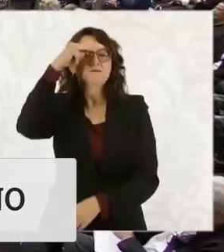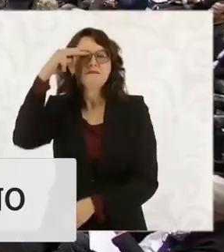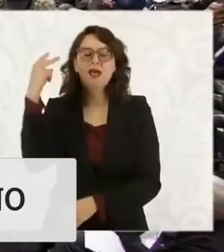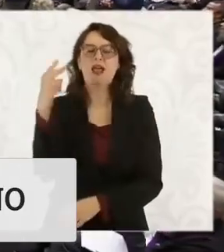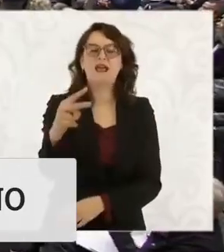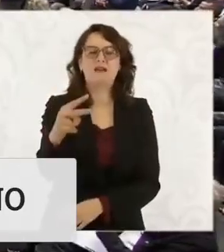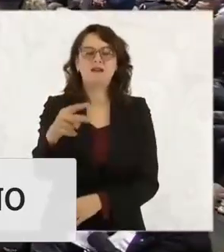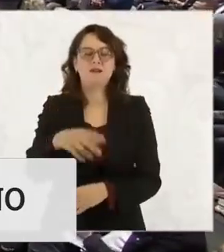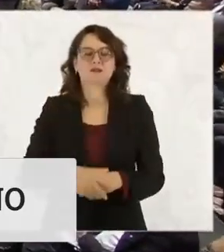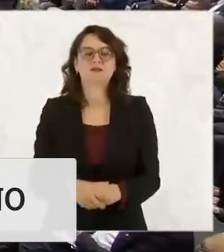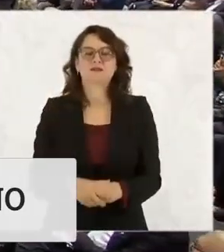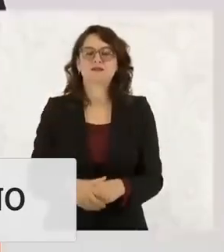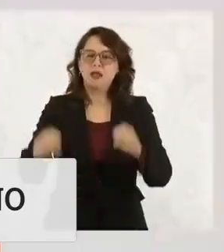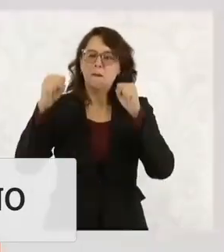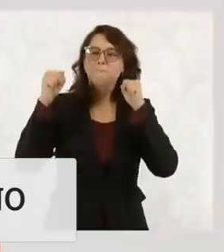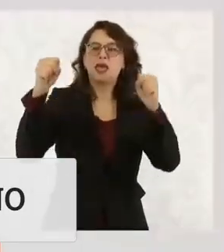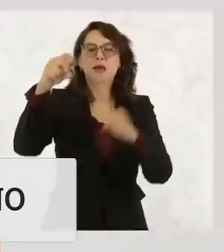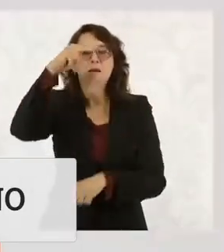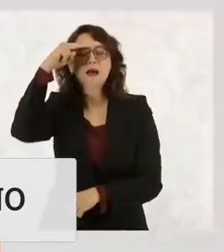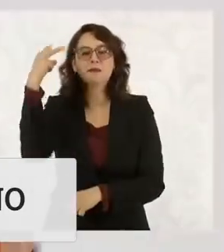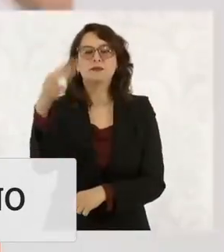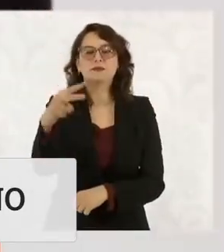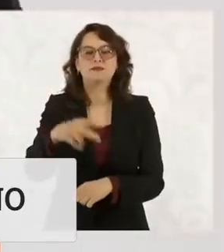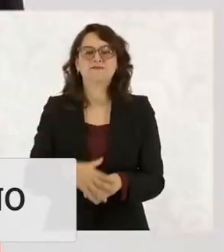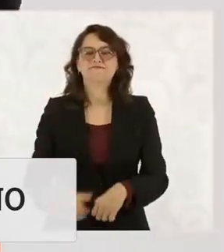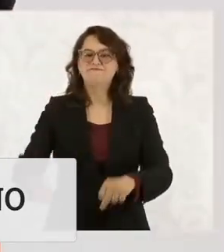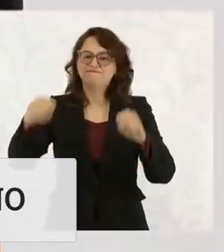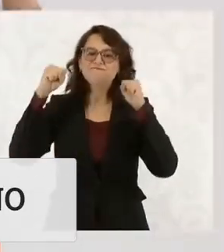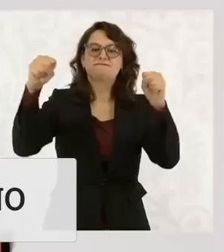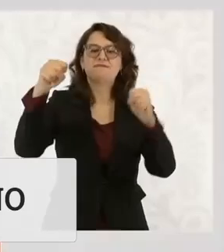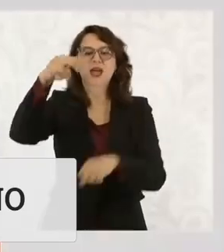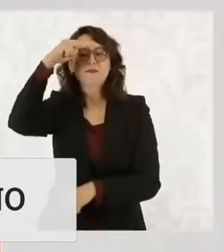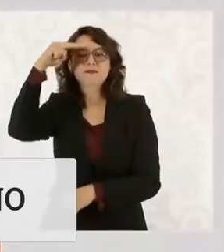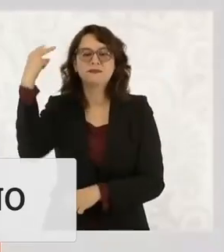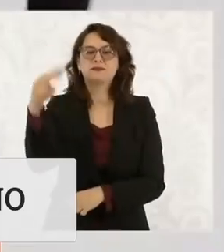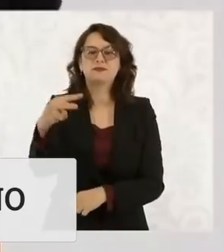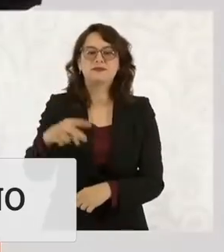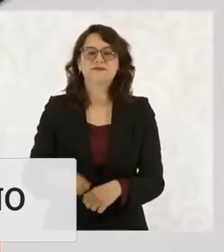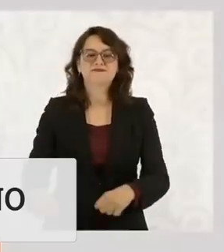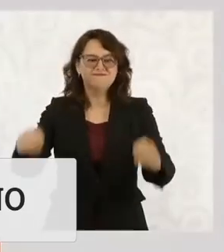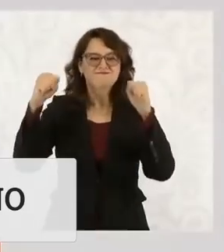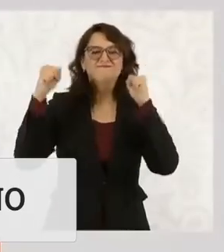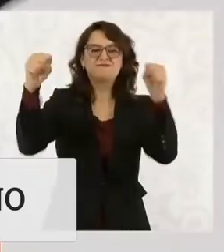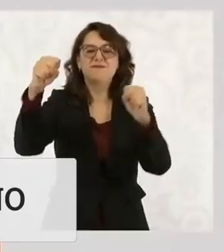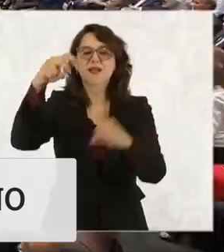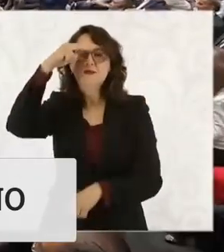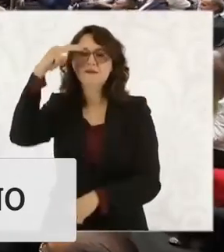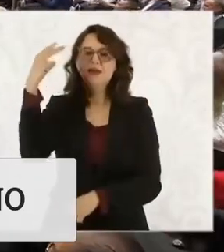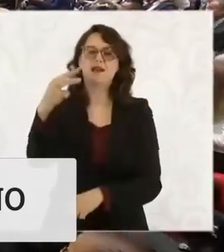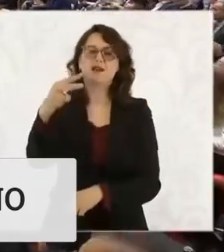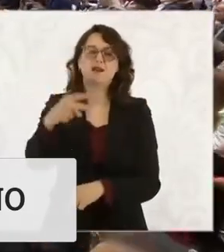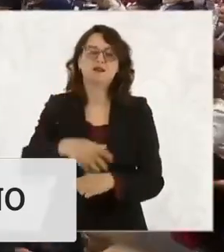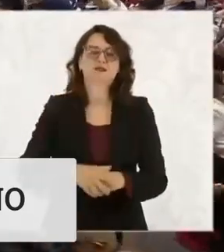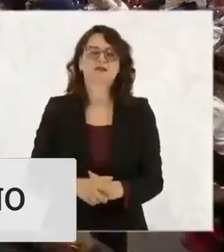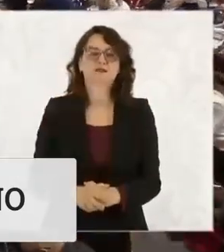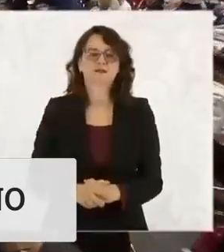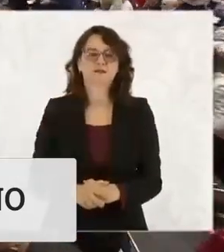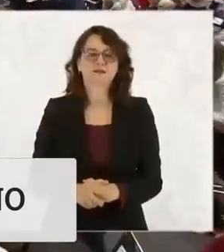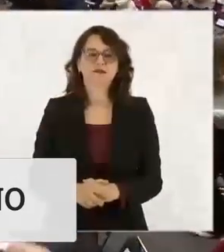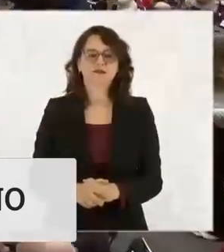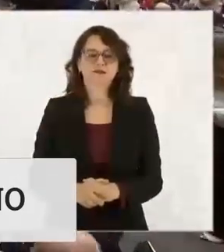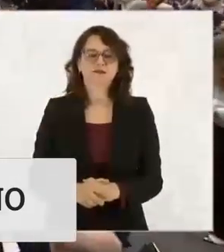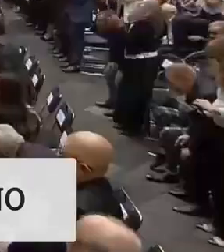México! ¡Que viva México! ¡Que viva México! ¡Que viva México!